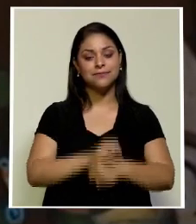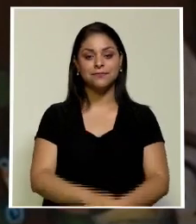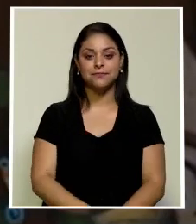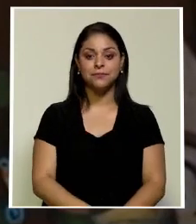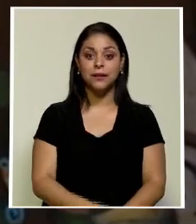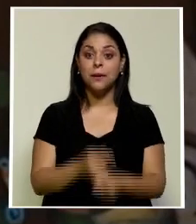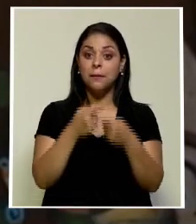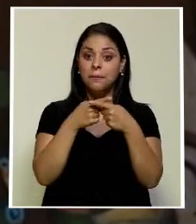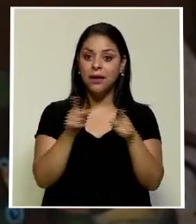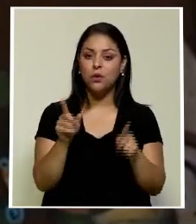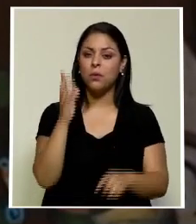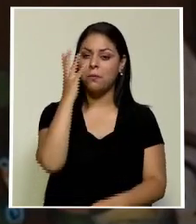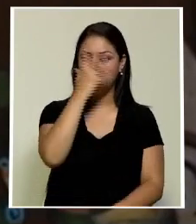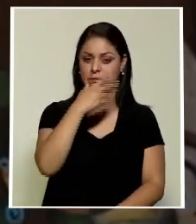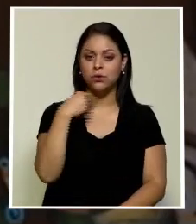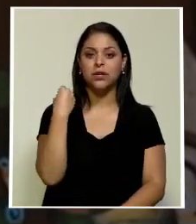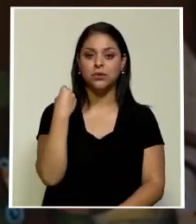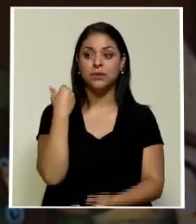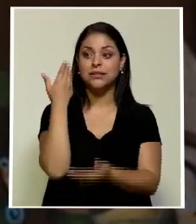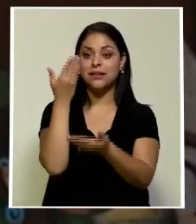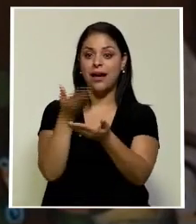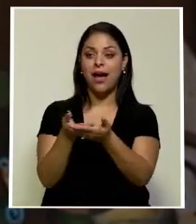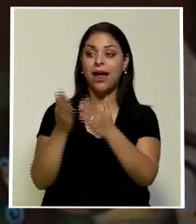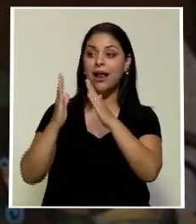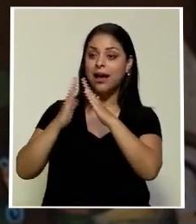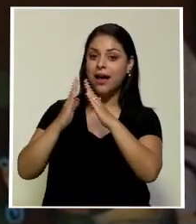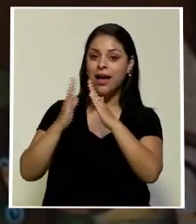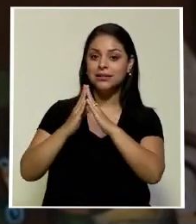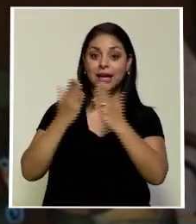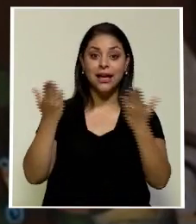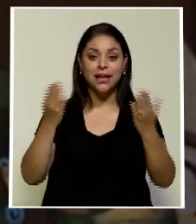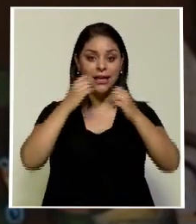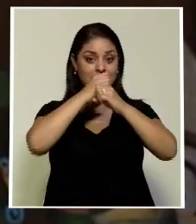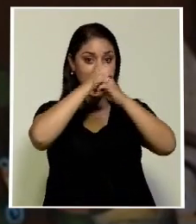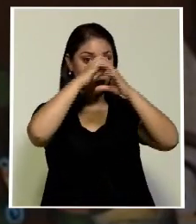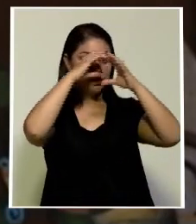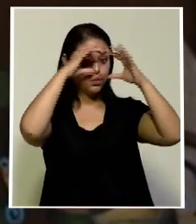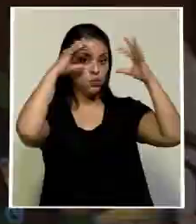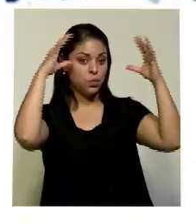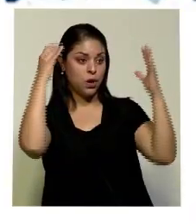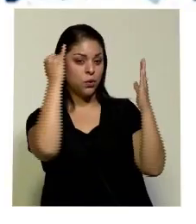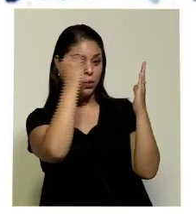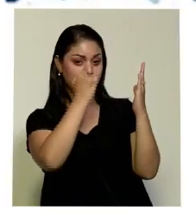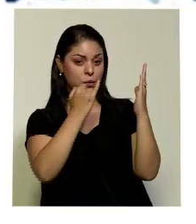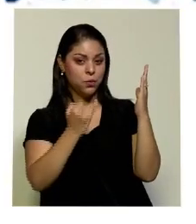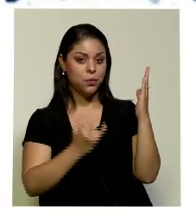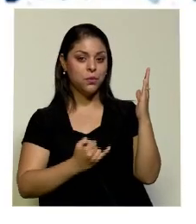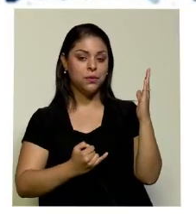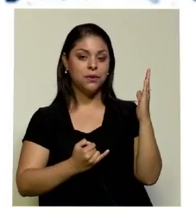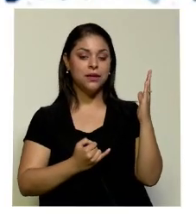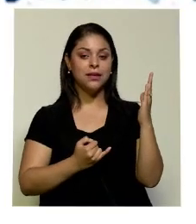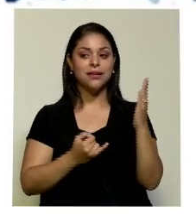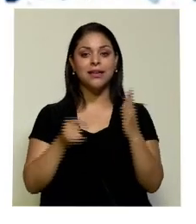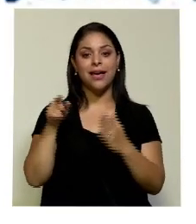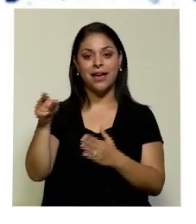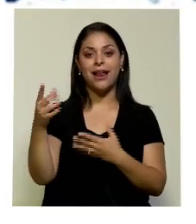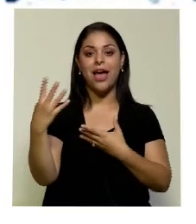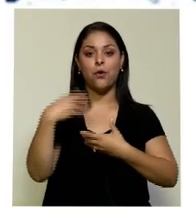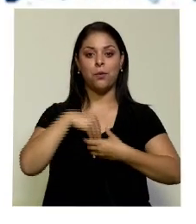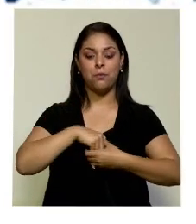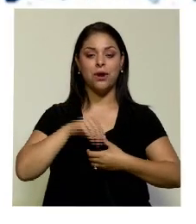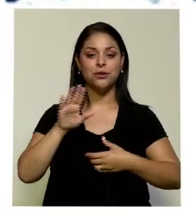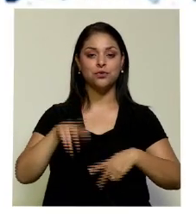Pero lo más bonito es llegar a una casa y ver que esa ilusión que uno ha hecho, alguien la incorpora a su